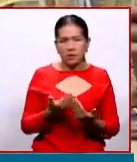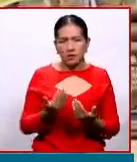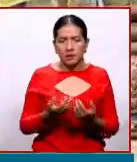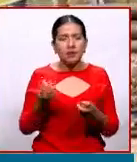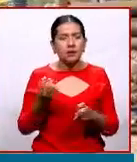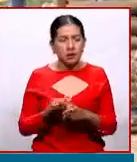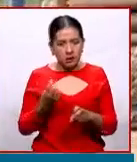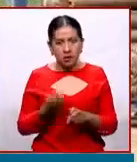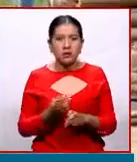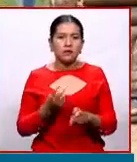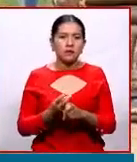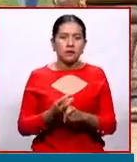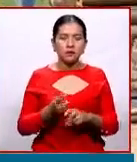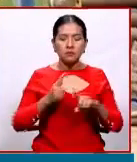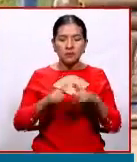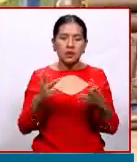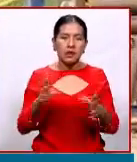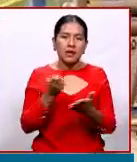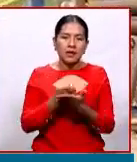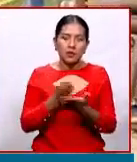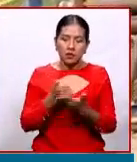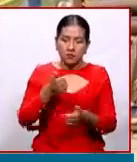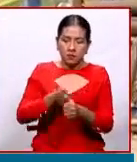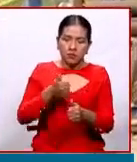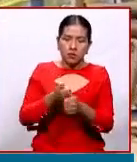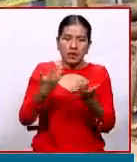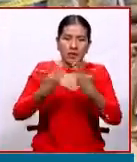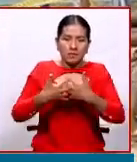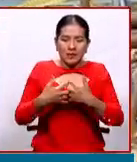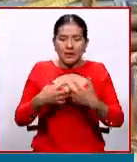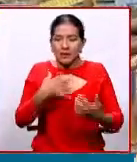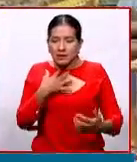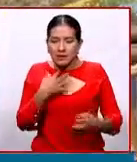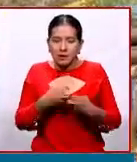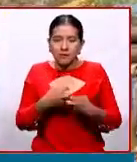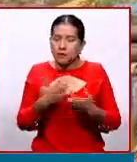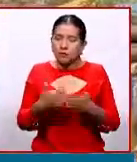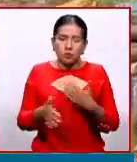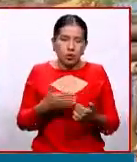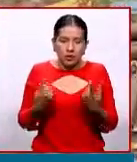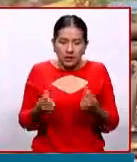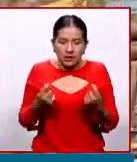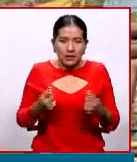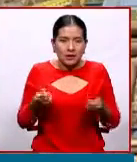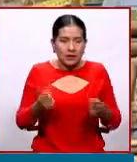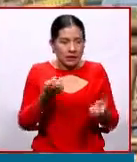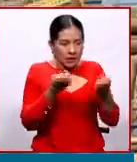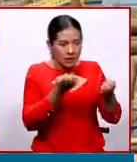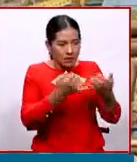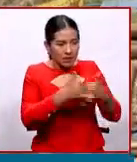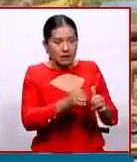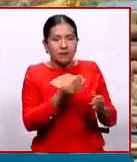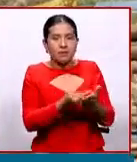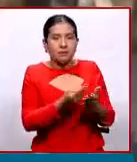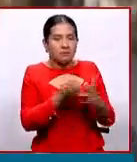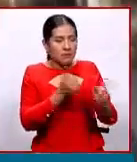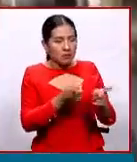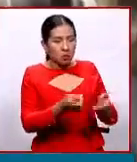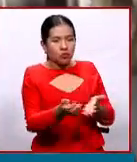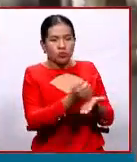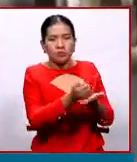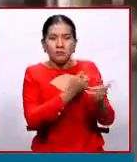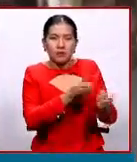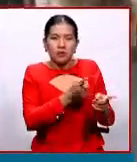directamente a la economía de la corporación, pero que de esta manera está garantizando una estabilidad económica del país.